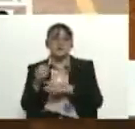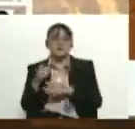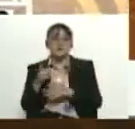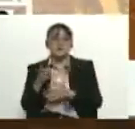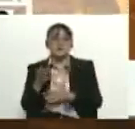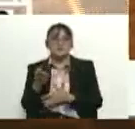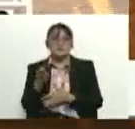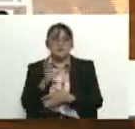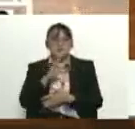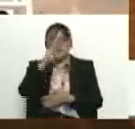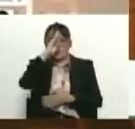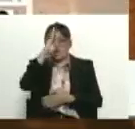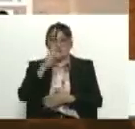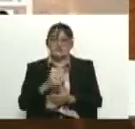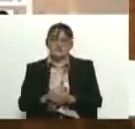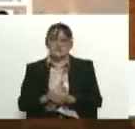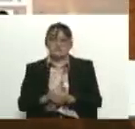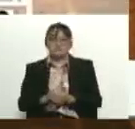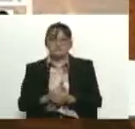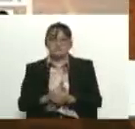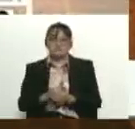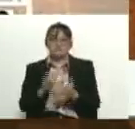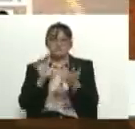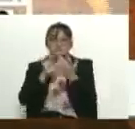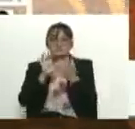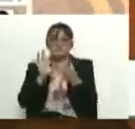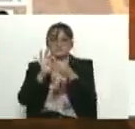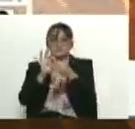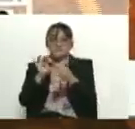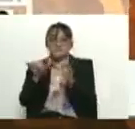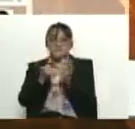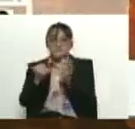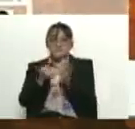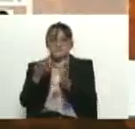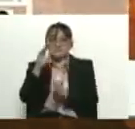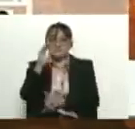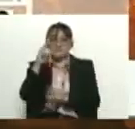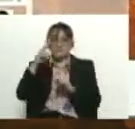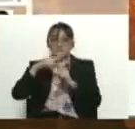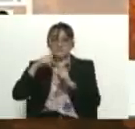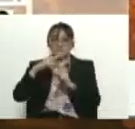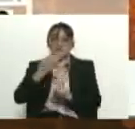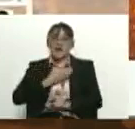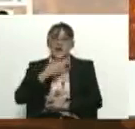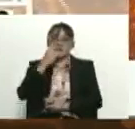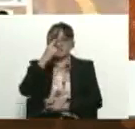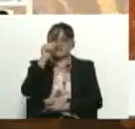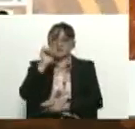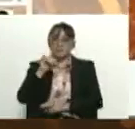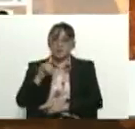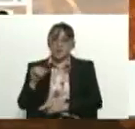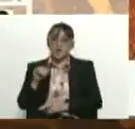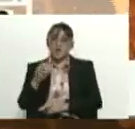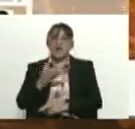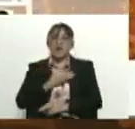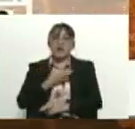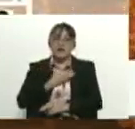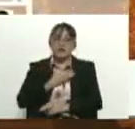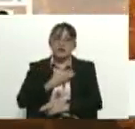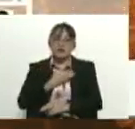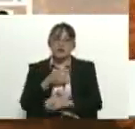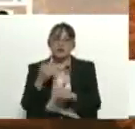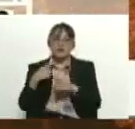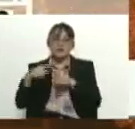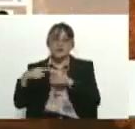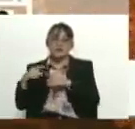es la lengüeta allá en barinas que da hacia el táchira el alcalde de Zamora el alcalde de municipio Cruz paredes